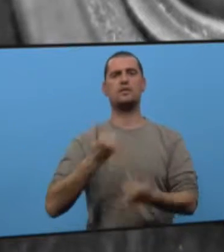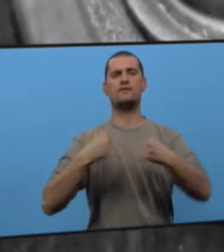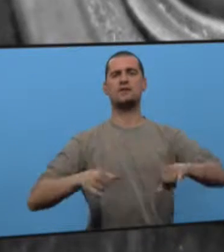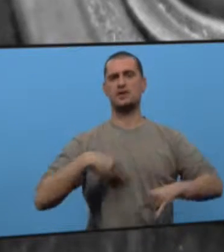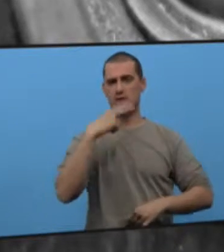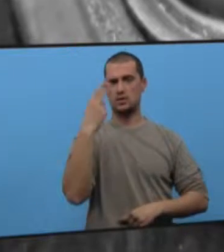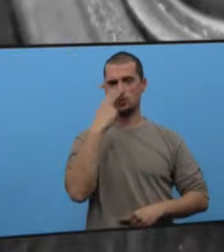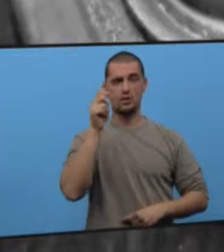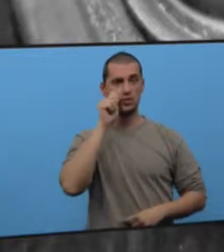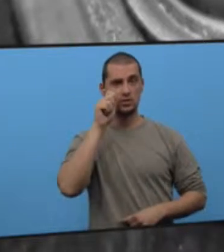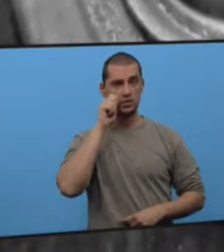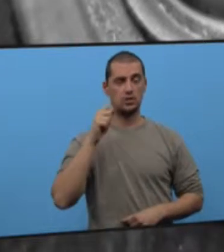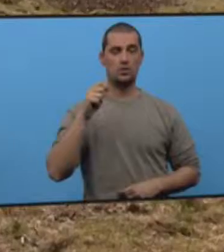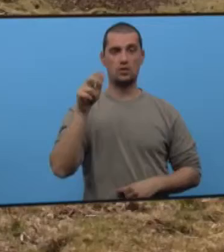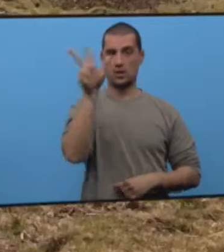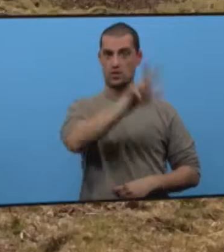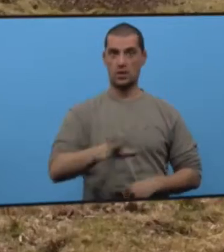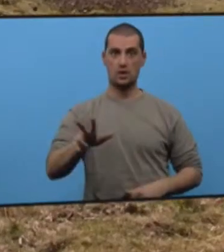de Interese Turístico Nacional.